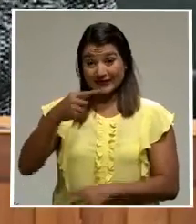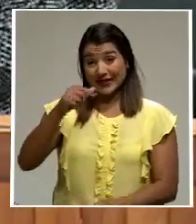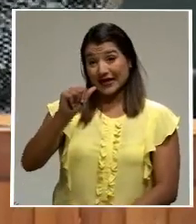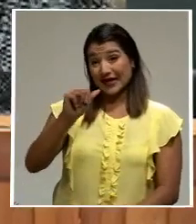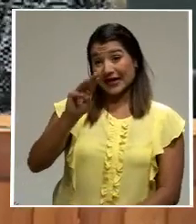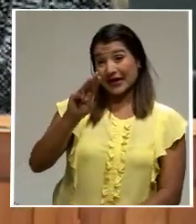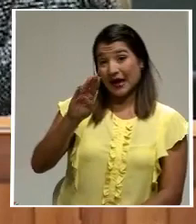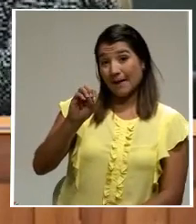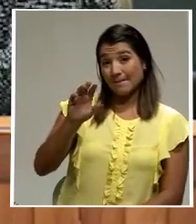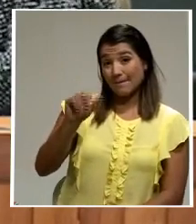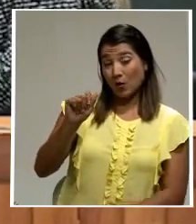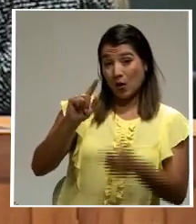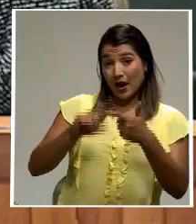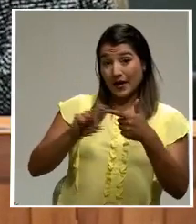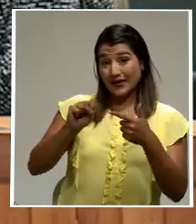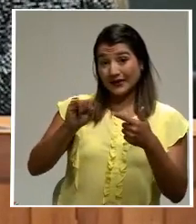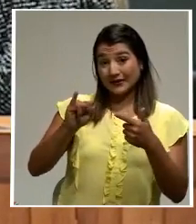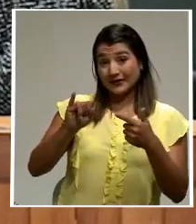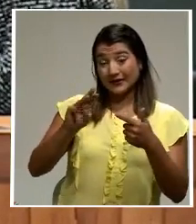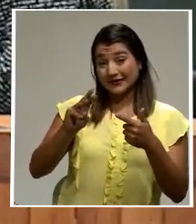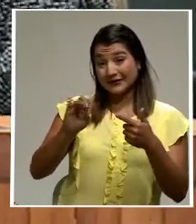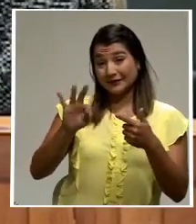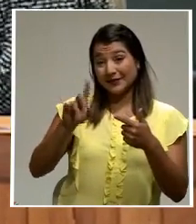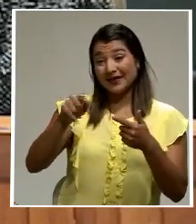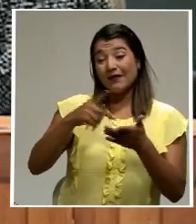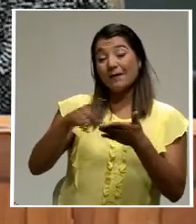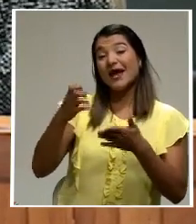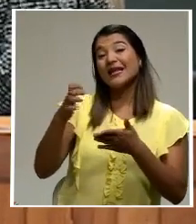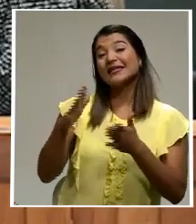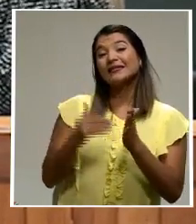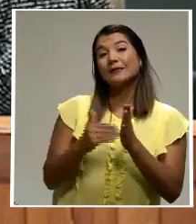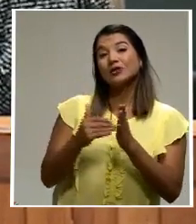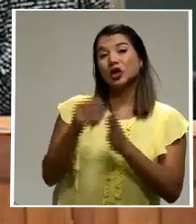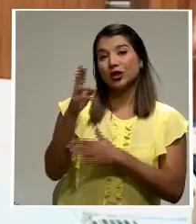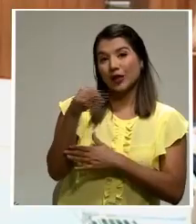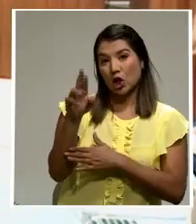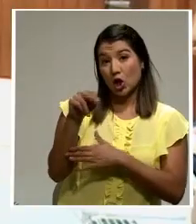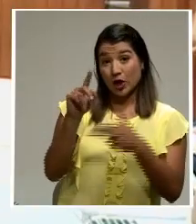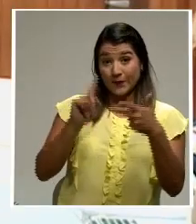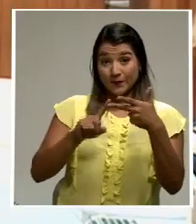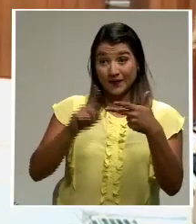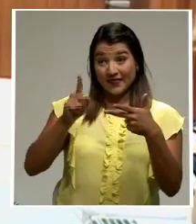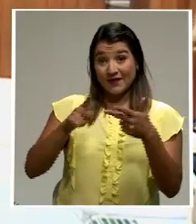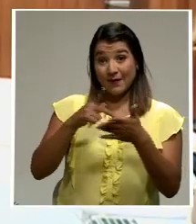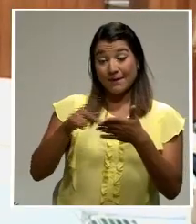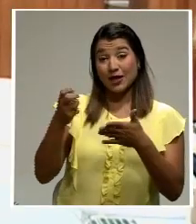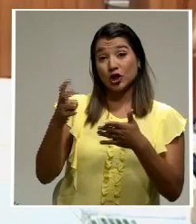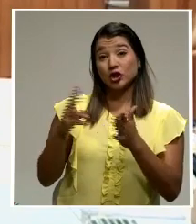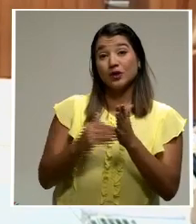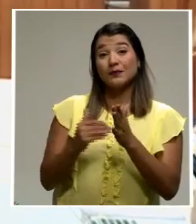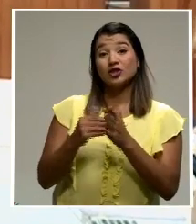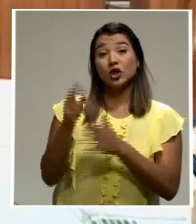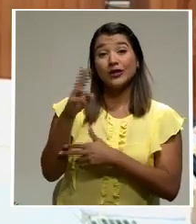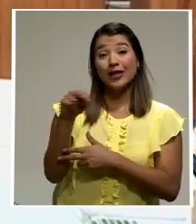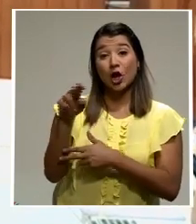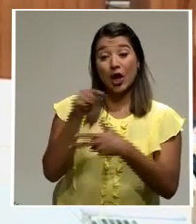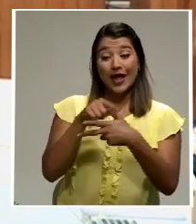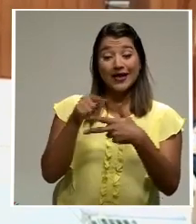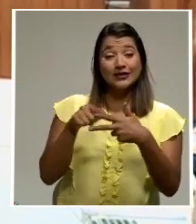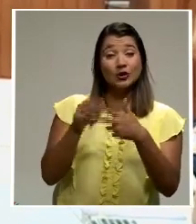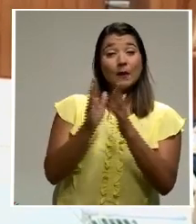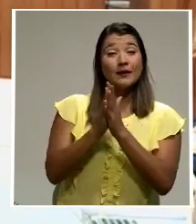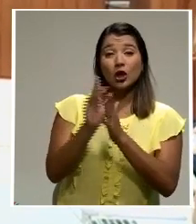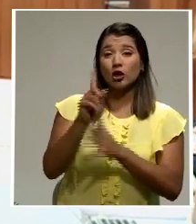de colones, mientras que Araya 12 millones de colones. Smith y Gamboa pidieron no ser grabados durante el